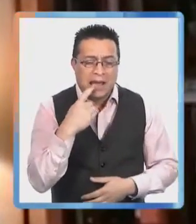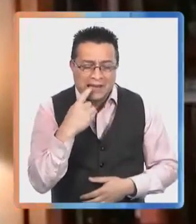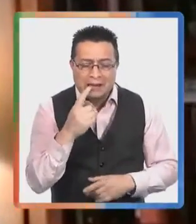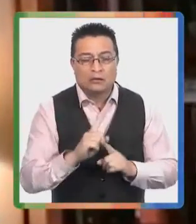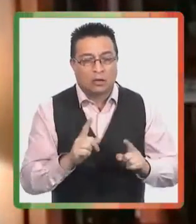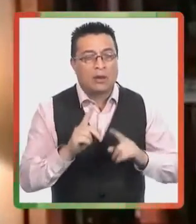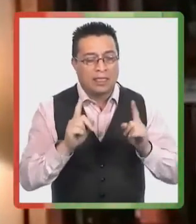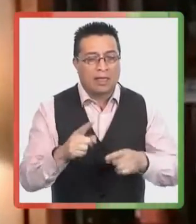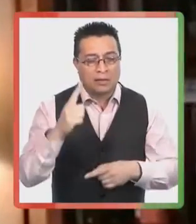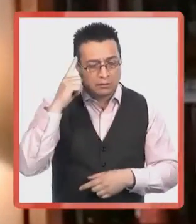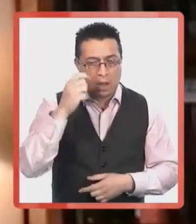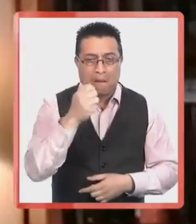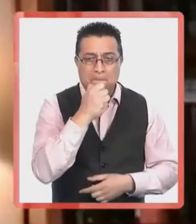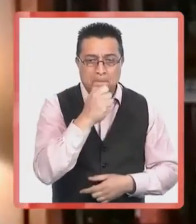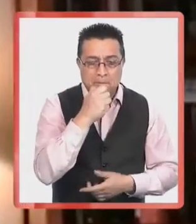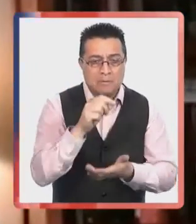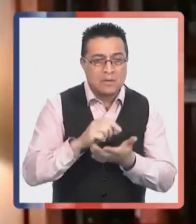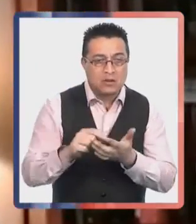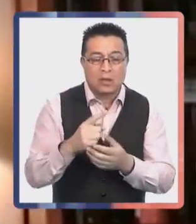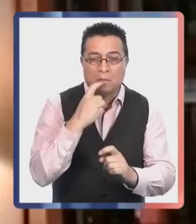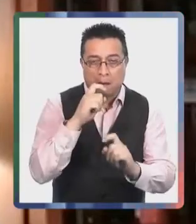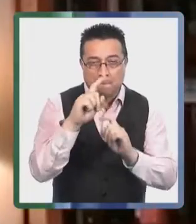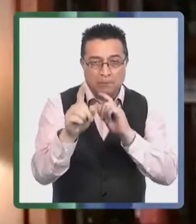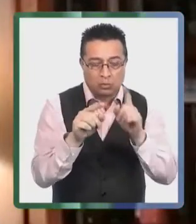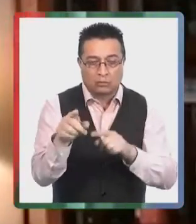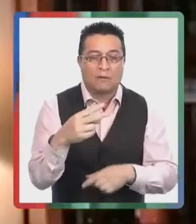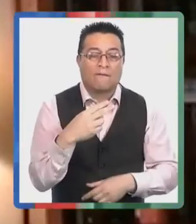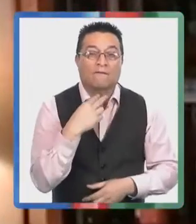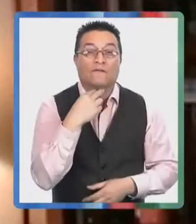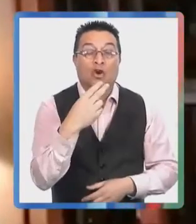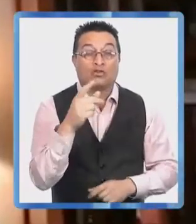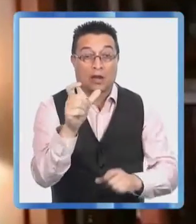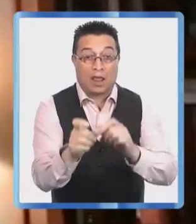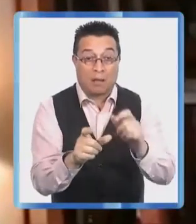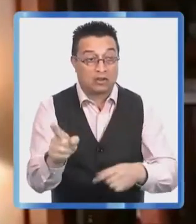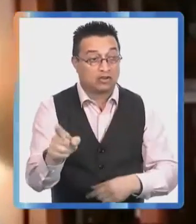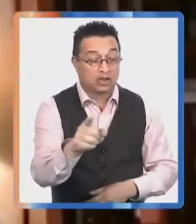uno tiene que pensar que el periodista está preguntando porque